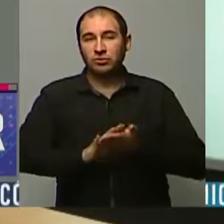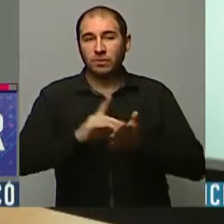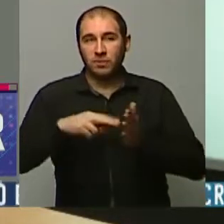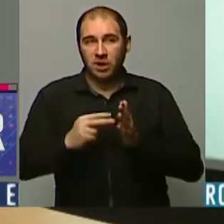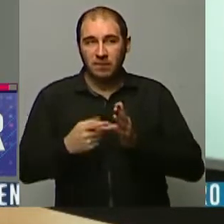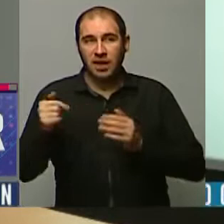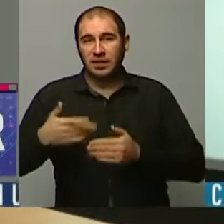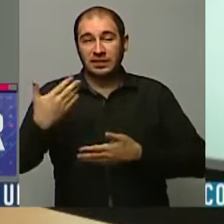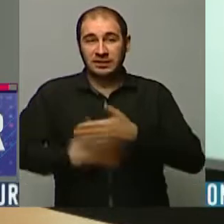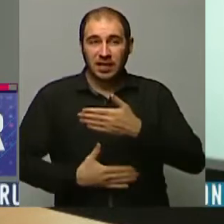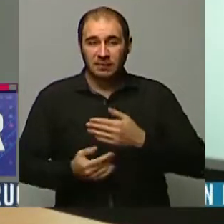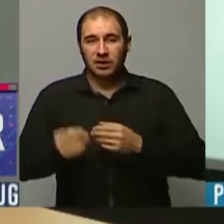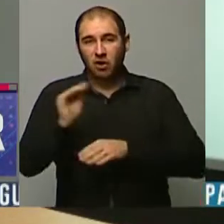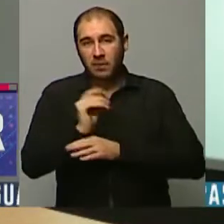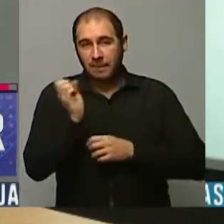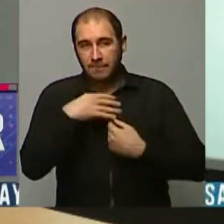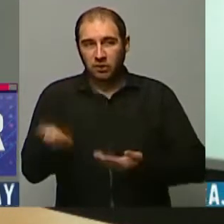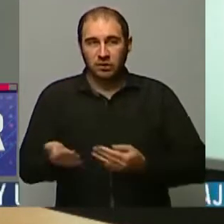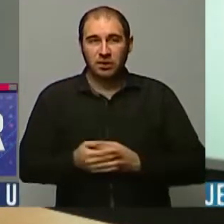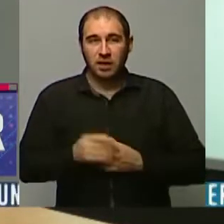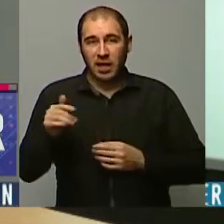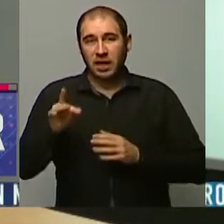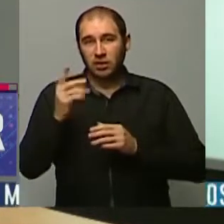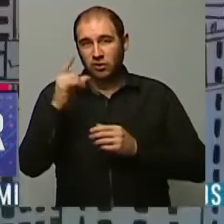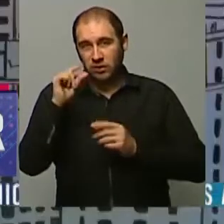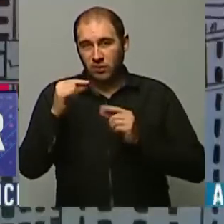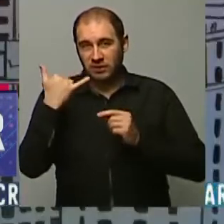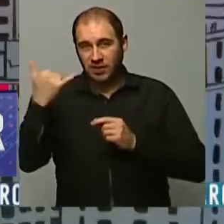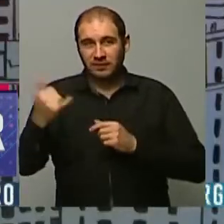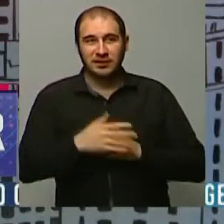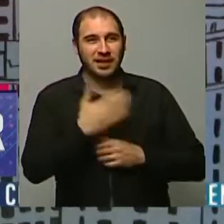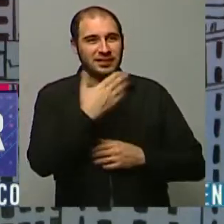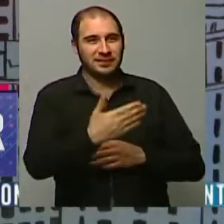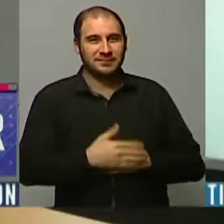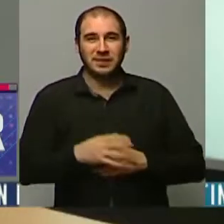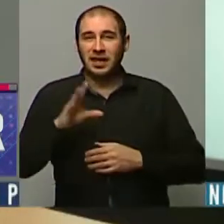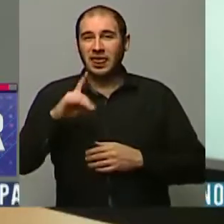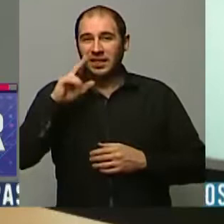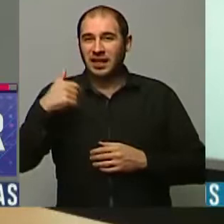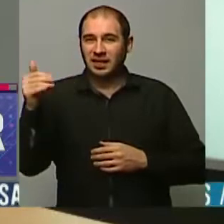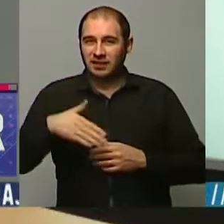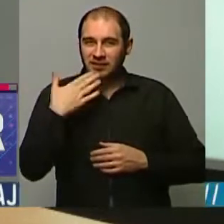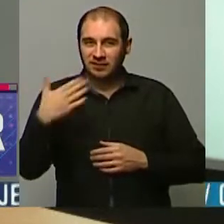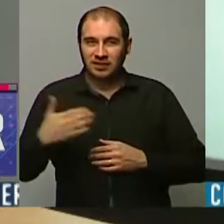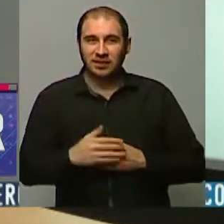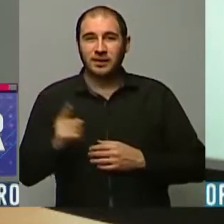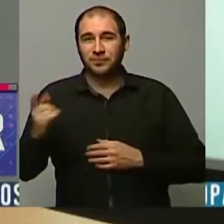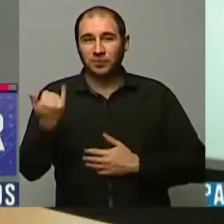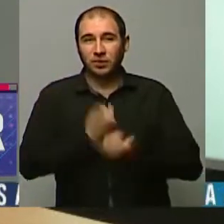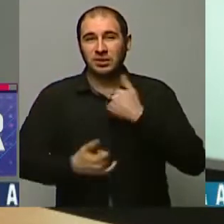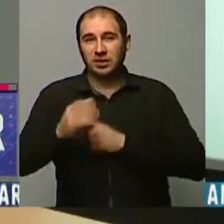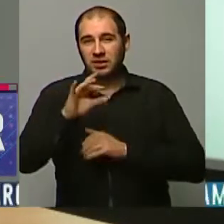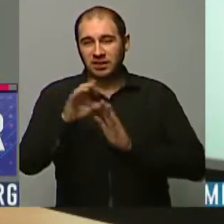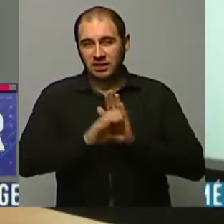de tener que rendir exámenes y alimentarse mejor, bueno, le pasamos el número telefónico. Bueno, muchísimas gracias. Dina, muchísimas gracias por venir y por darnos estos